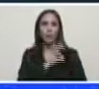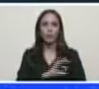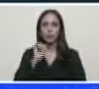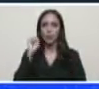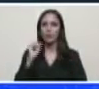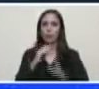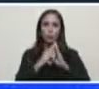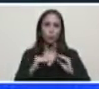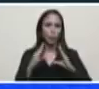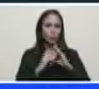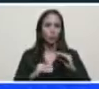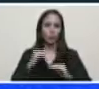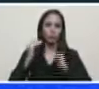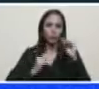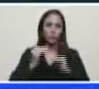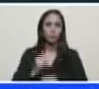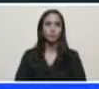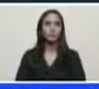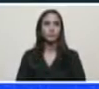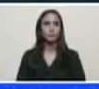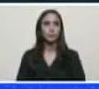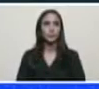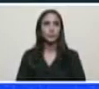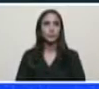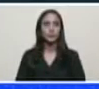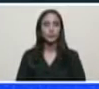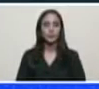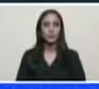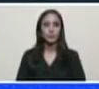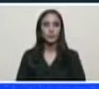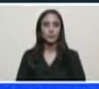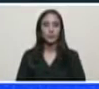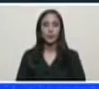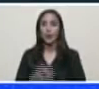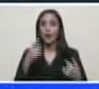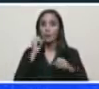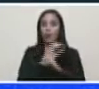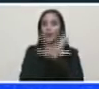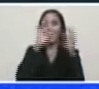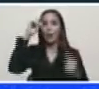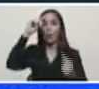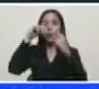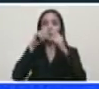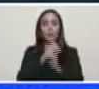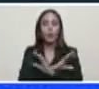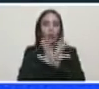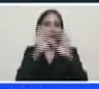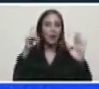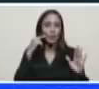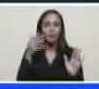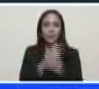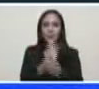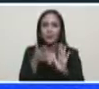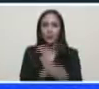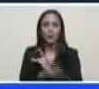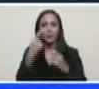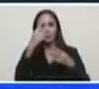socialismo que tengamos claro hacia dónde vamos Cuál es el